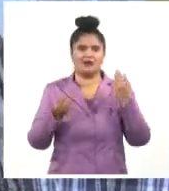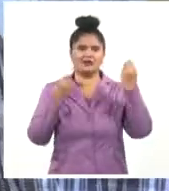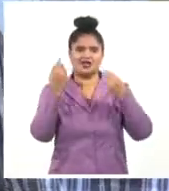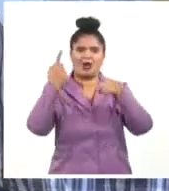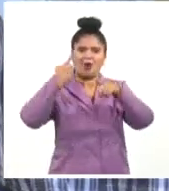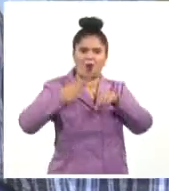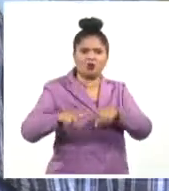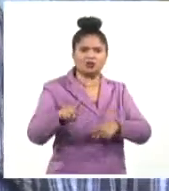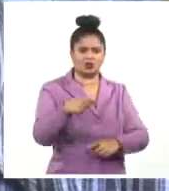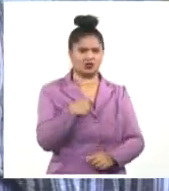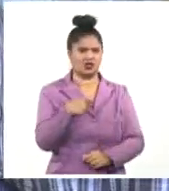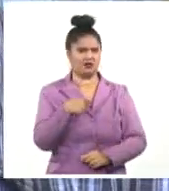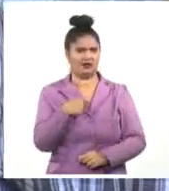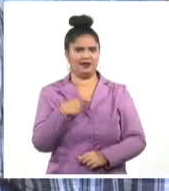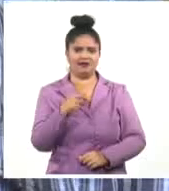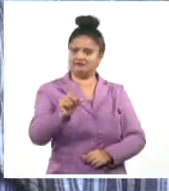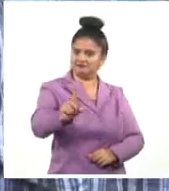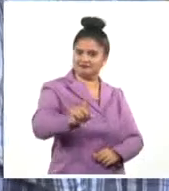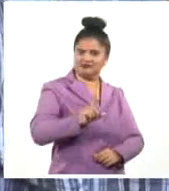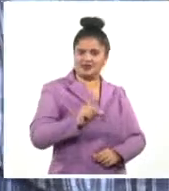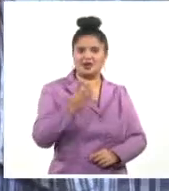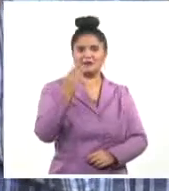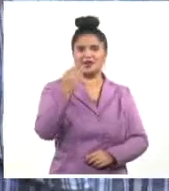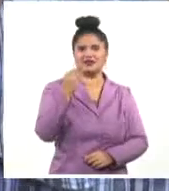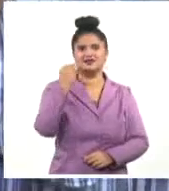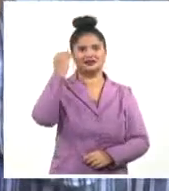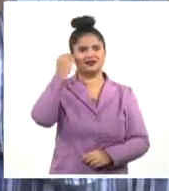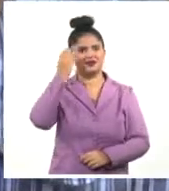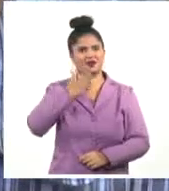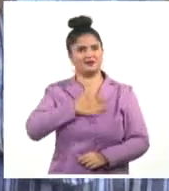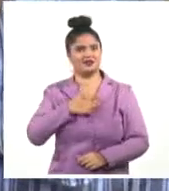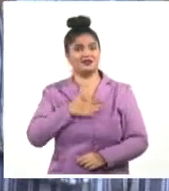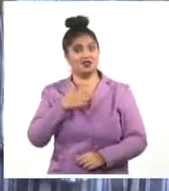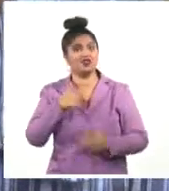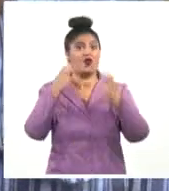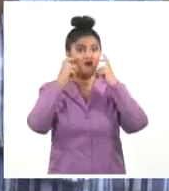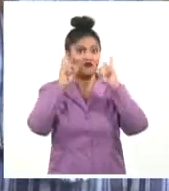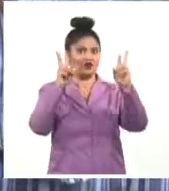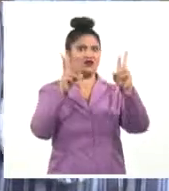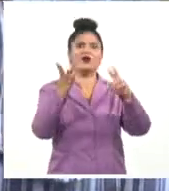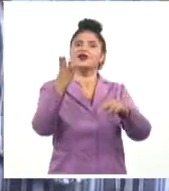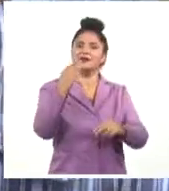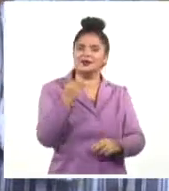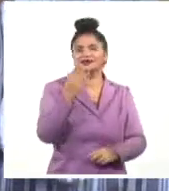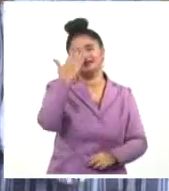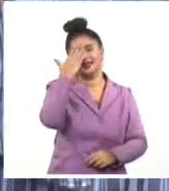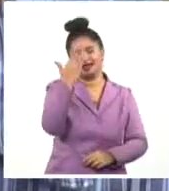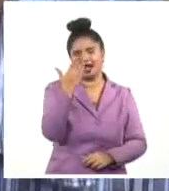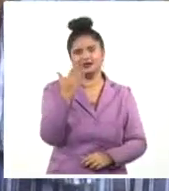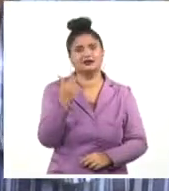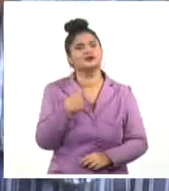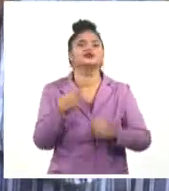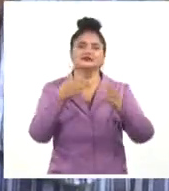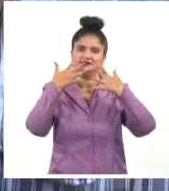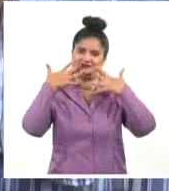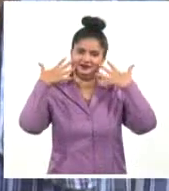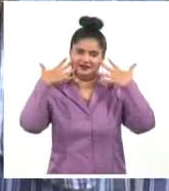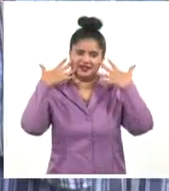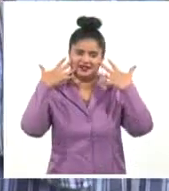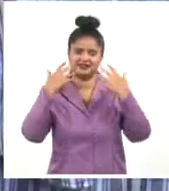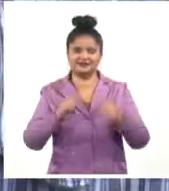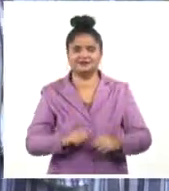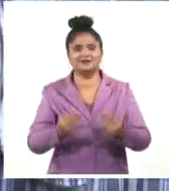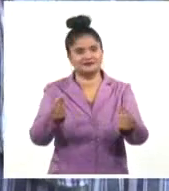sin embargo, es importante que en vida te hagan reconocimientos y